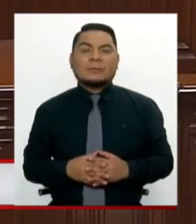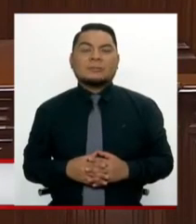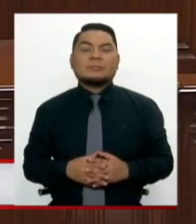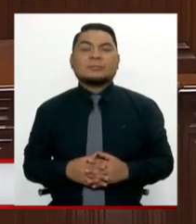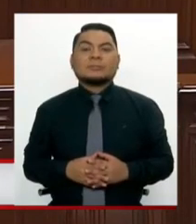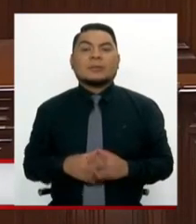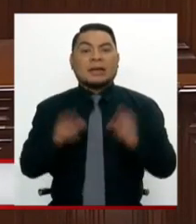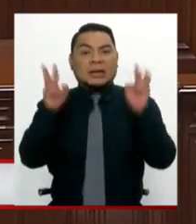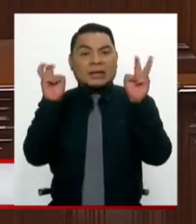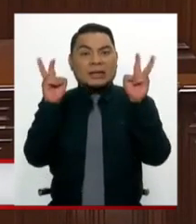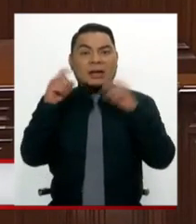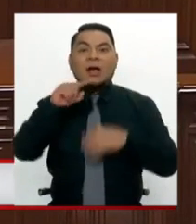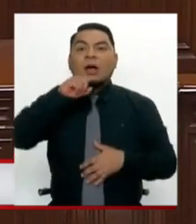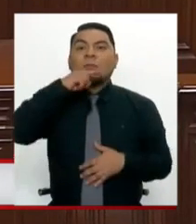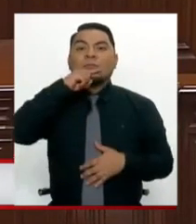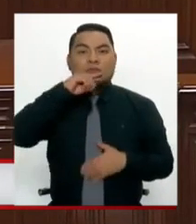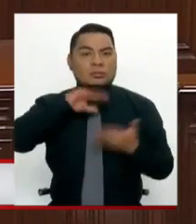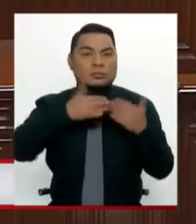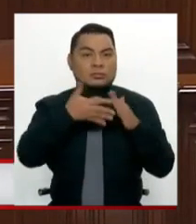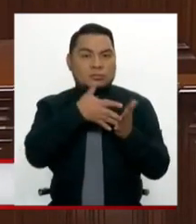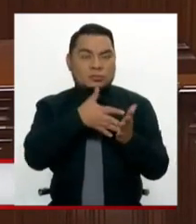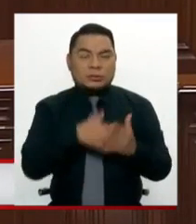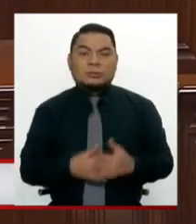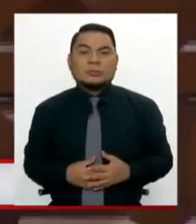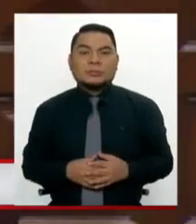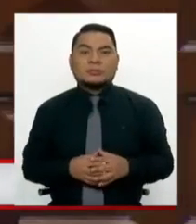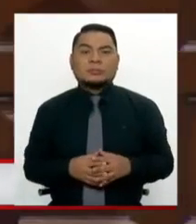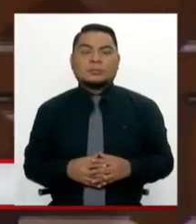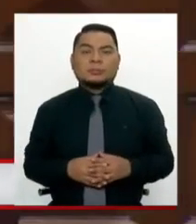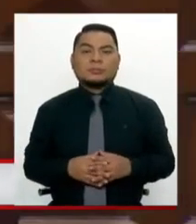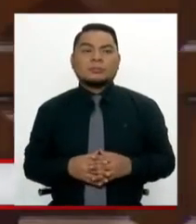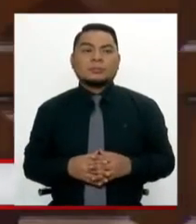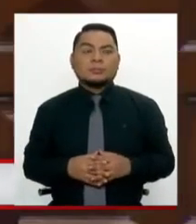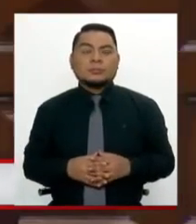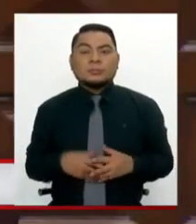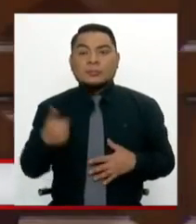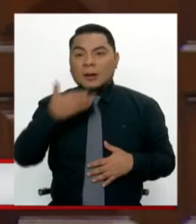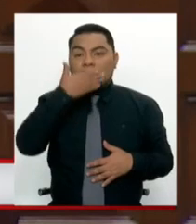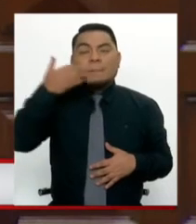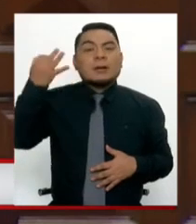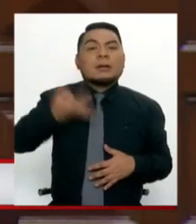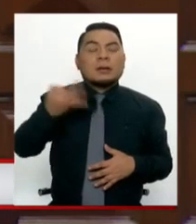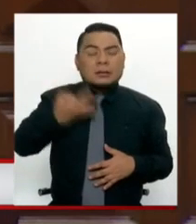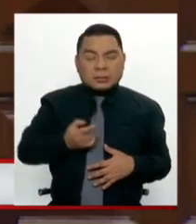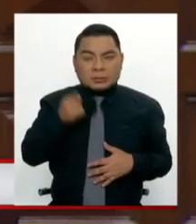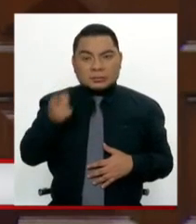Mujer y poblaciones vulnerables. Para mejorar la calidad